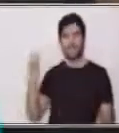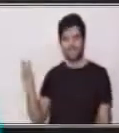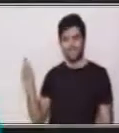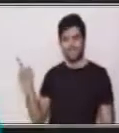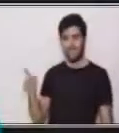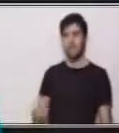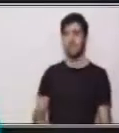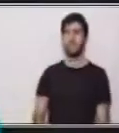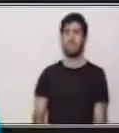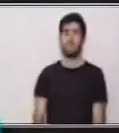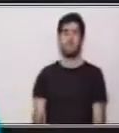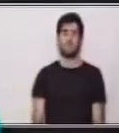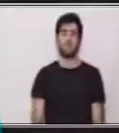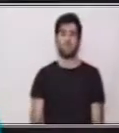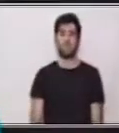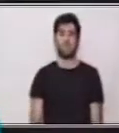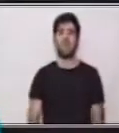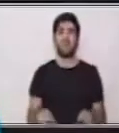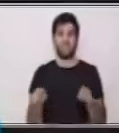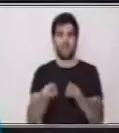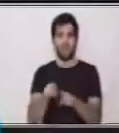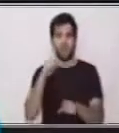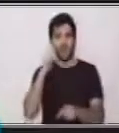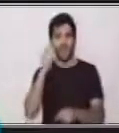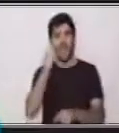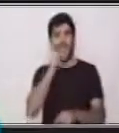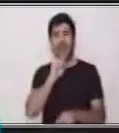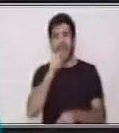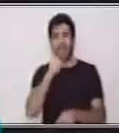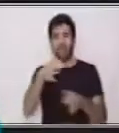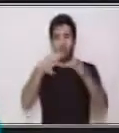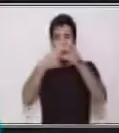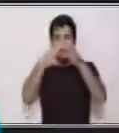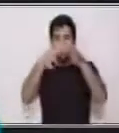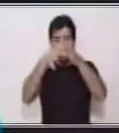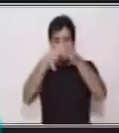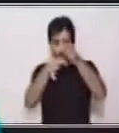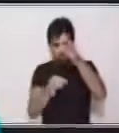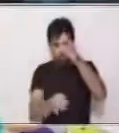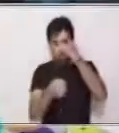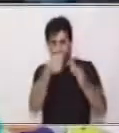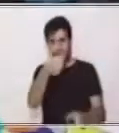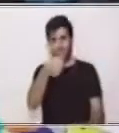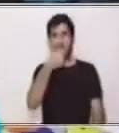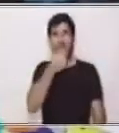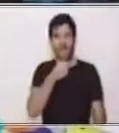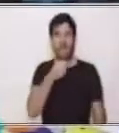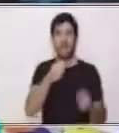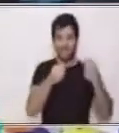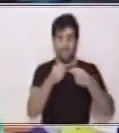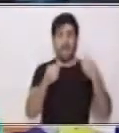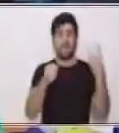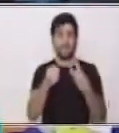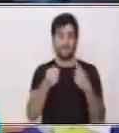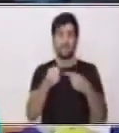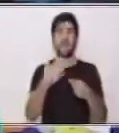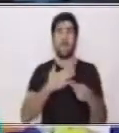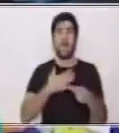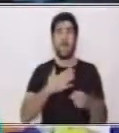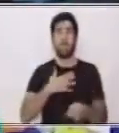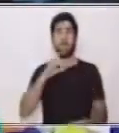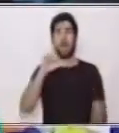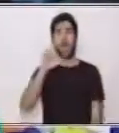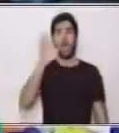dos líneas. Así que es muy importante que tomemos en cuenta todas esas características para poder tener un